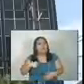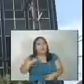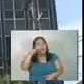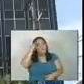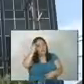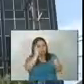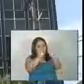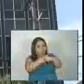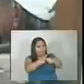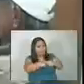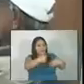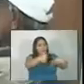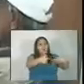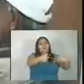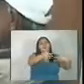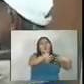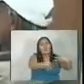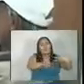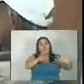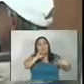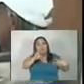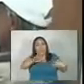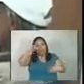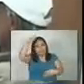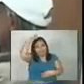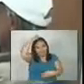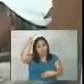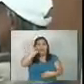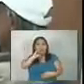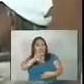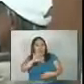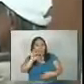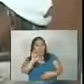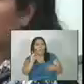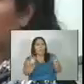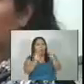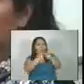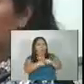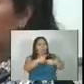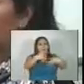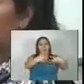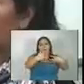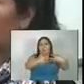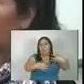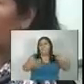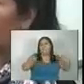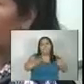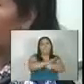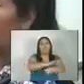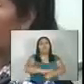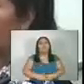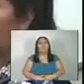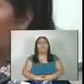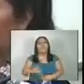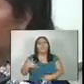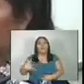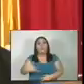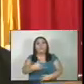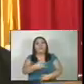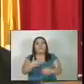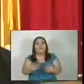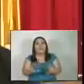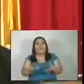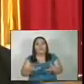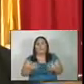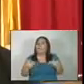que los cambios son buenos, Escobaralas dejó entrever que lo ideal era cambiar el sistema completo. Nosotros hubiéramos querido, ciertamente,